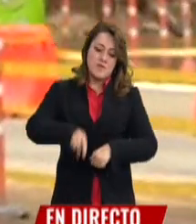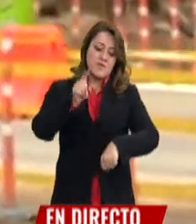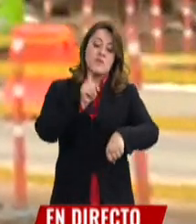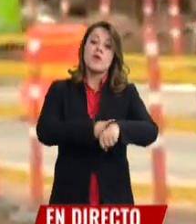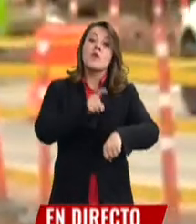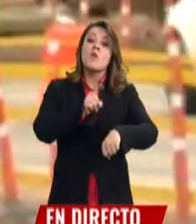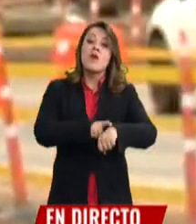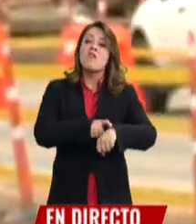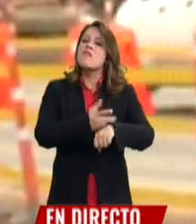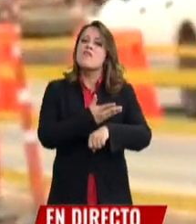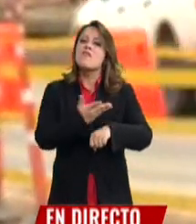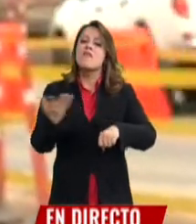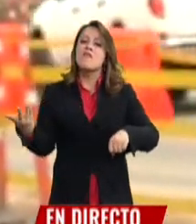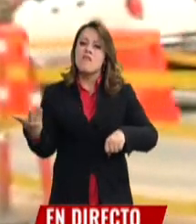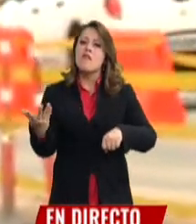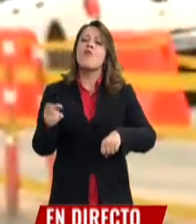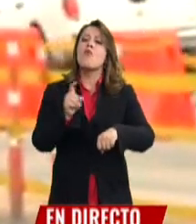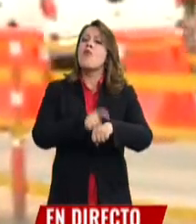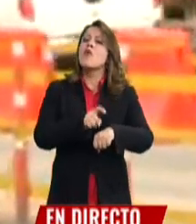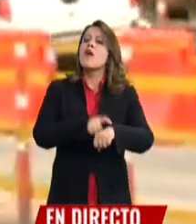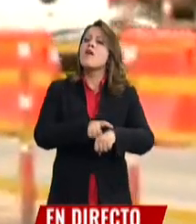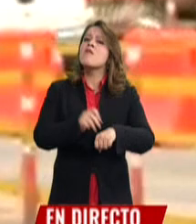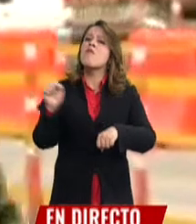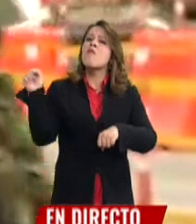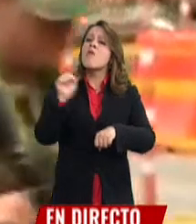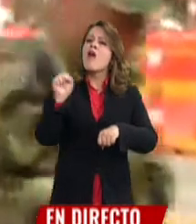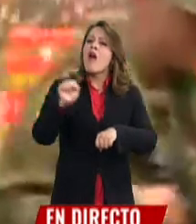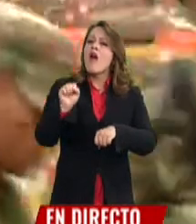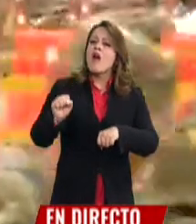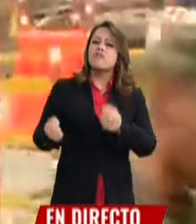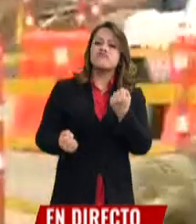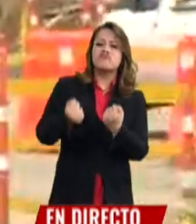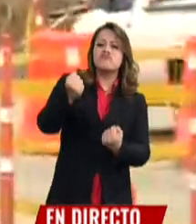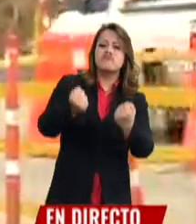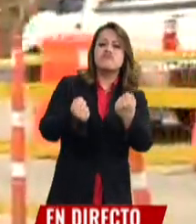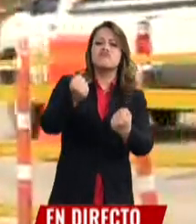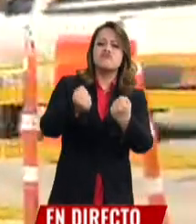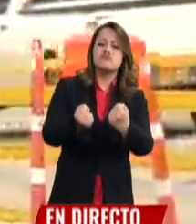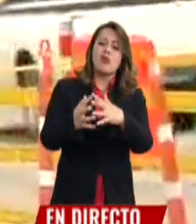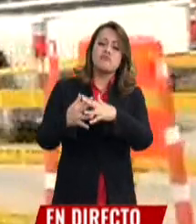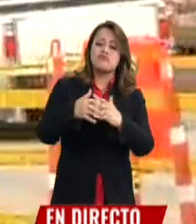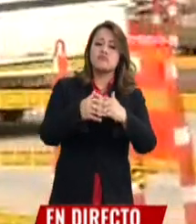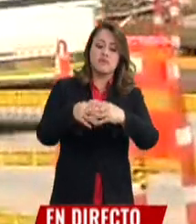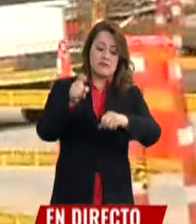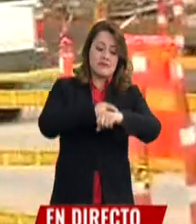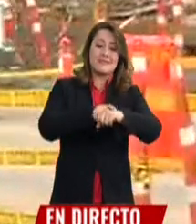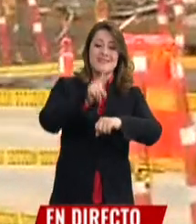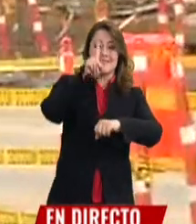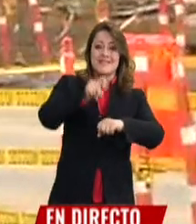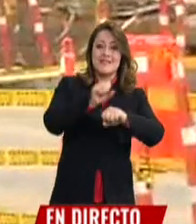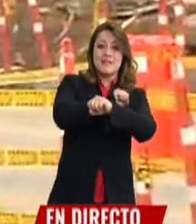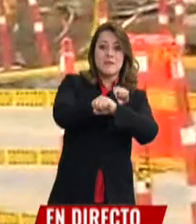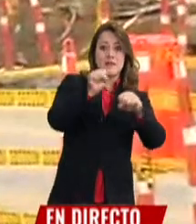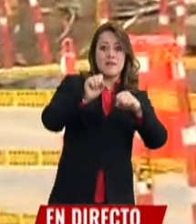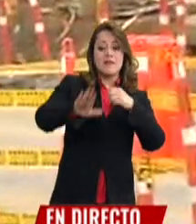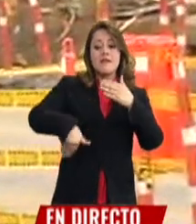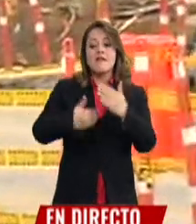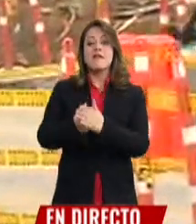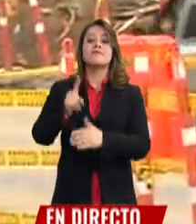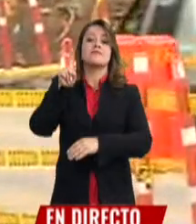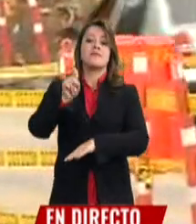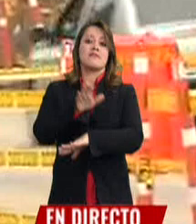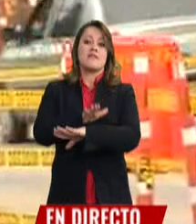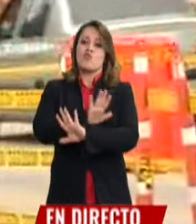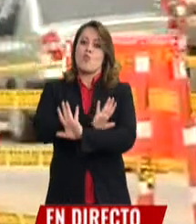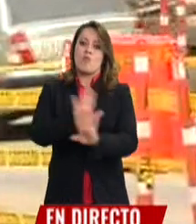de habitación de la vía como tal son desde las 6 de la mañana hasta las 6 de la